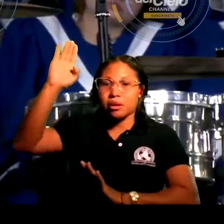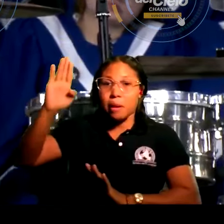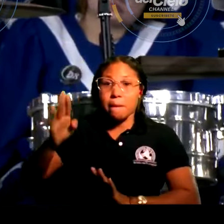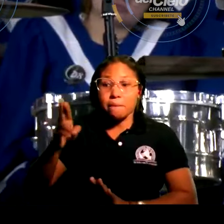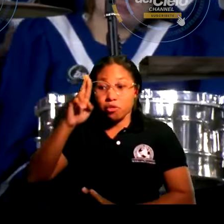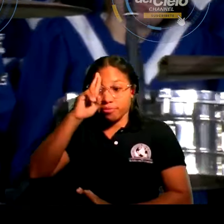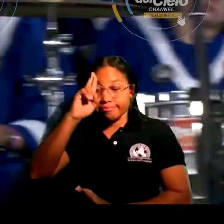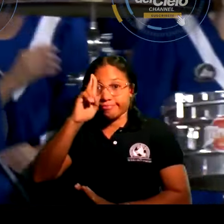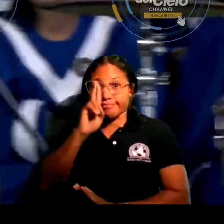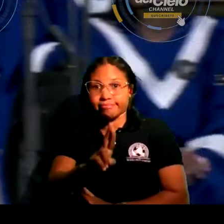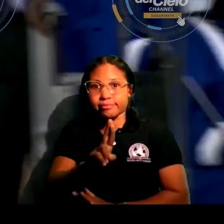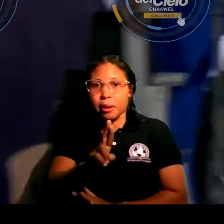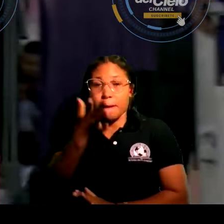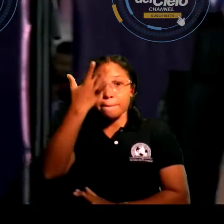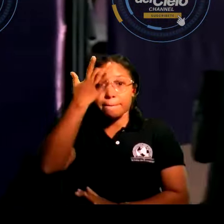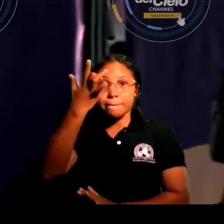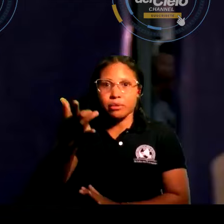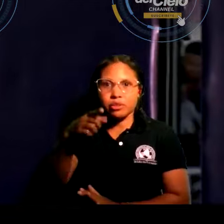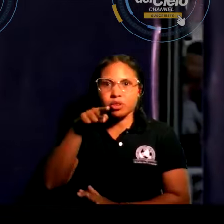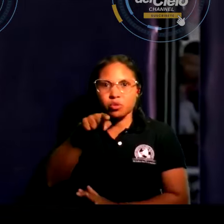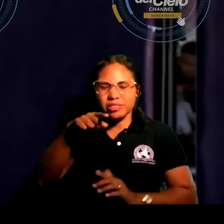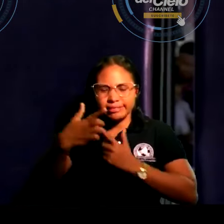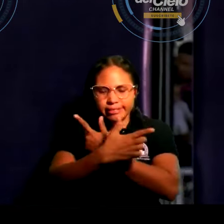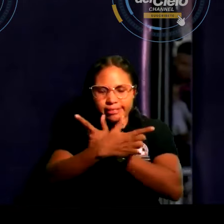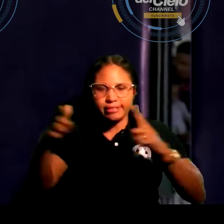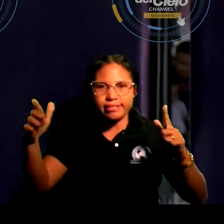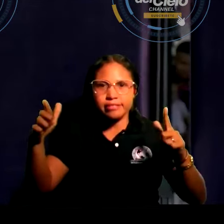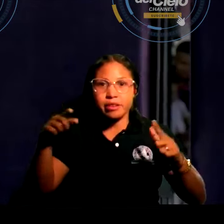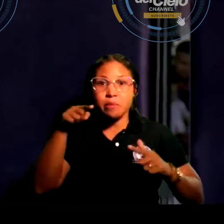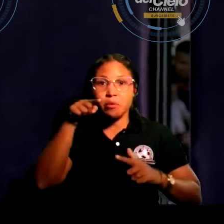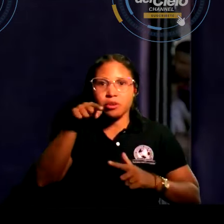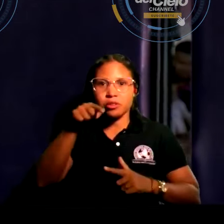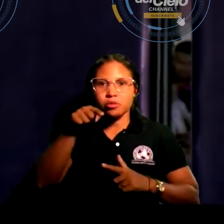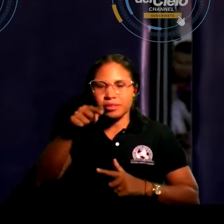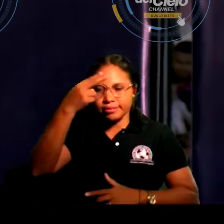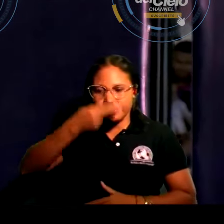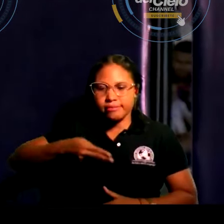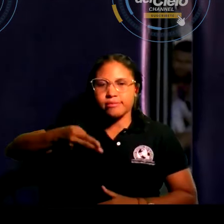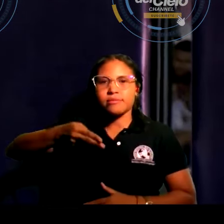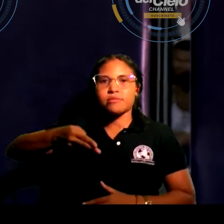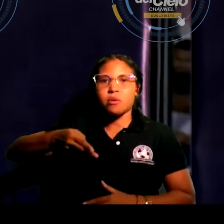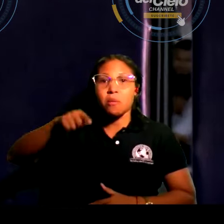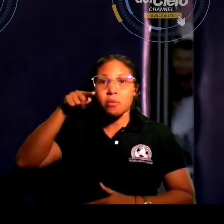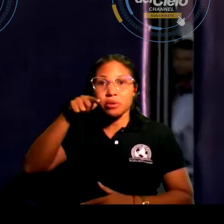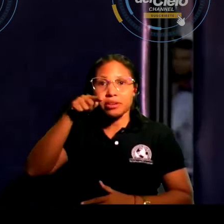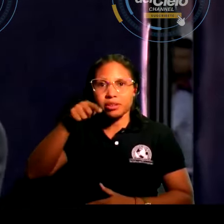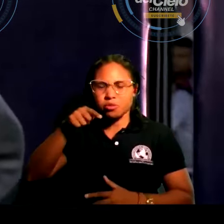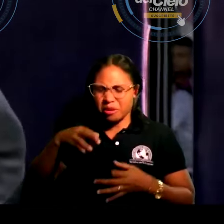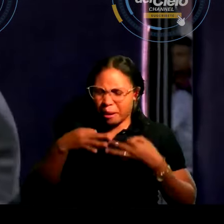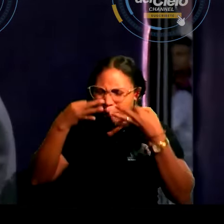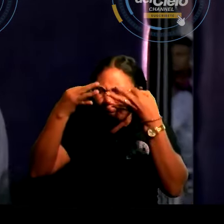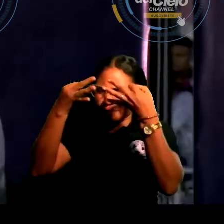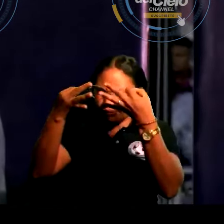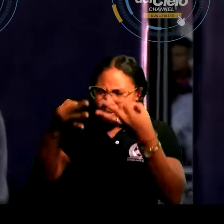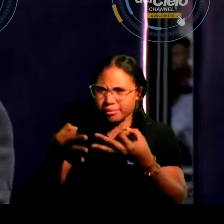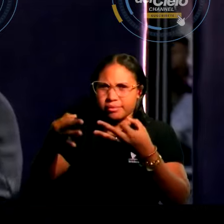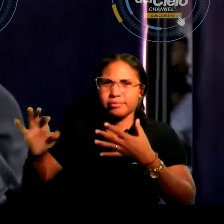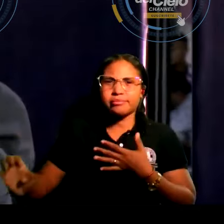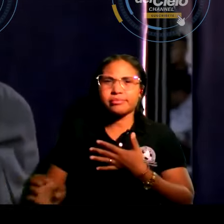respeta, porque eres libre, porque estás en Cristo, porque estás en el verdadero